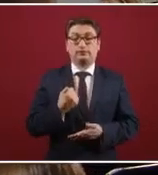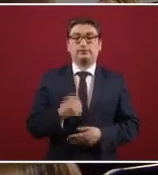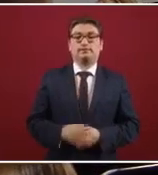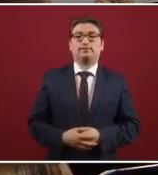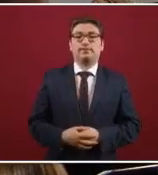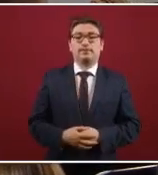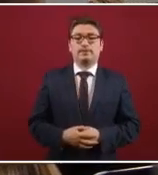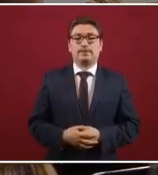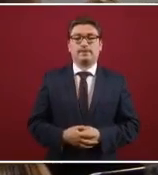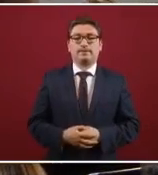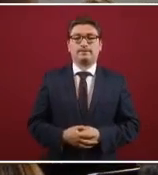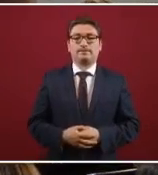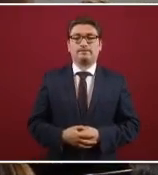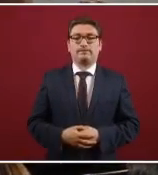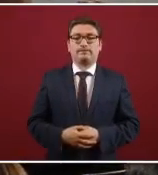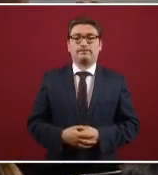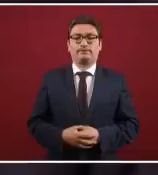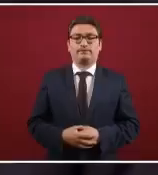no pudiéramos